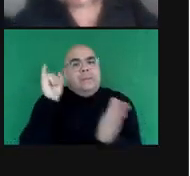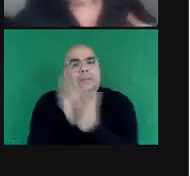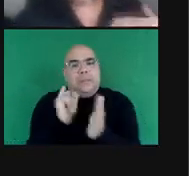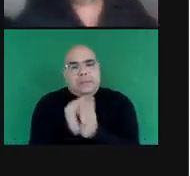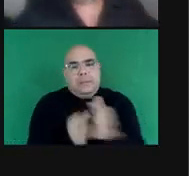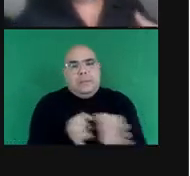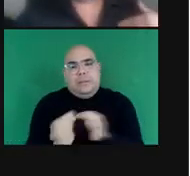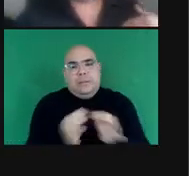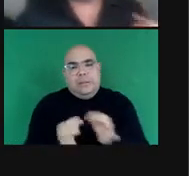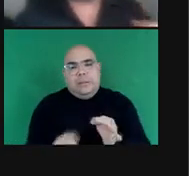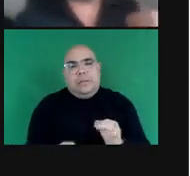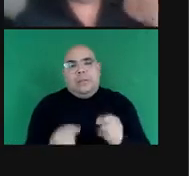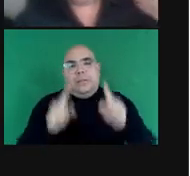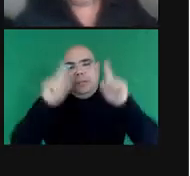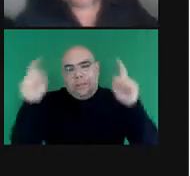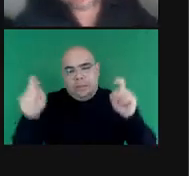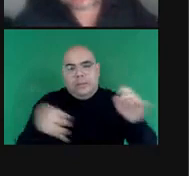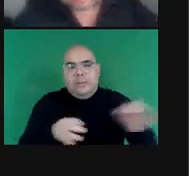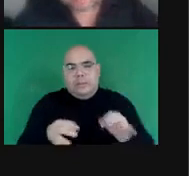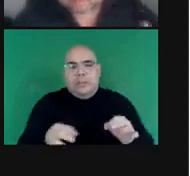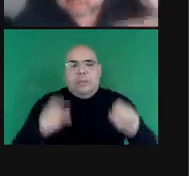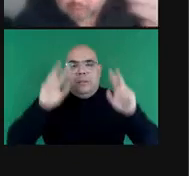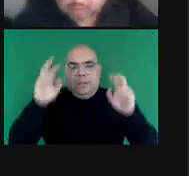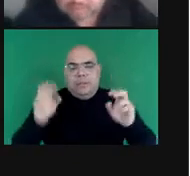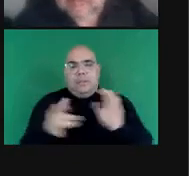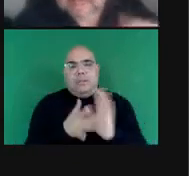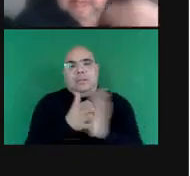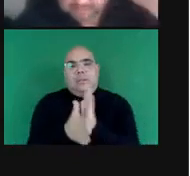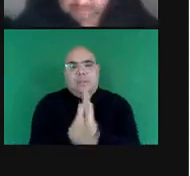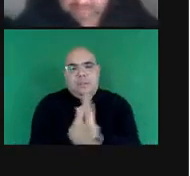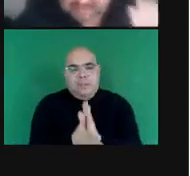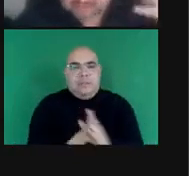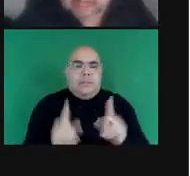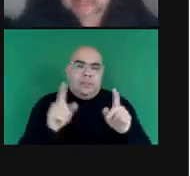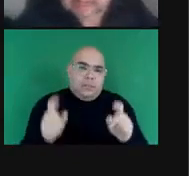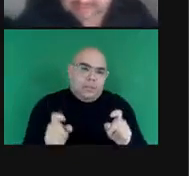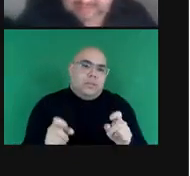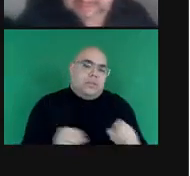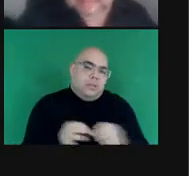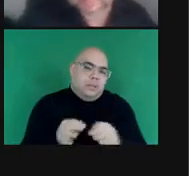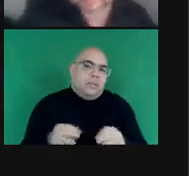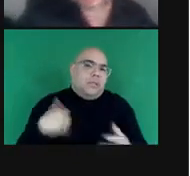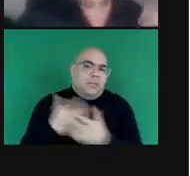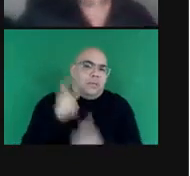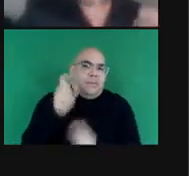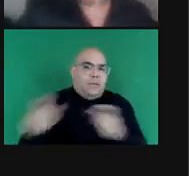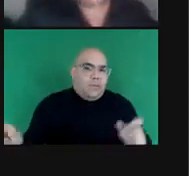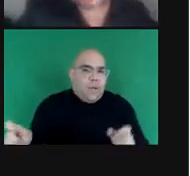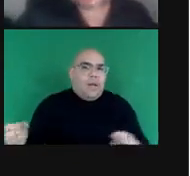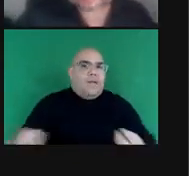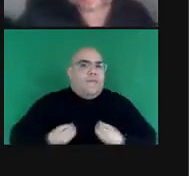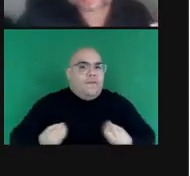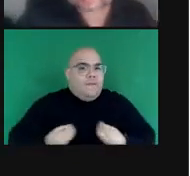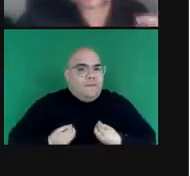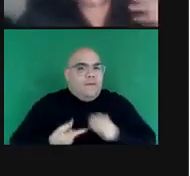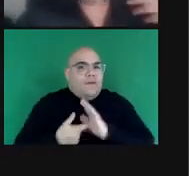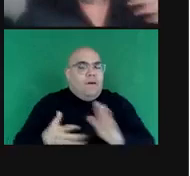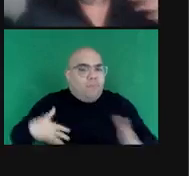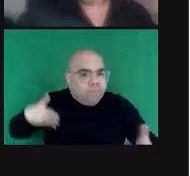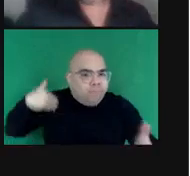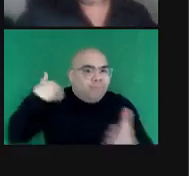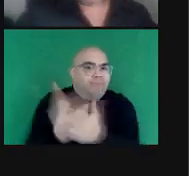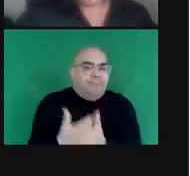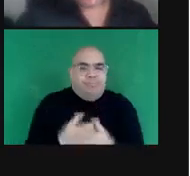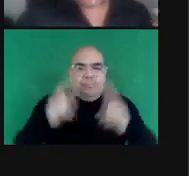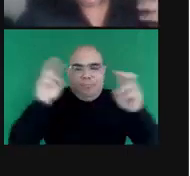las casas y con base en las anticuarias descubro fotos de esas personas que habitaban esas casas y empiezo a tallarlas en las casas